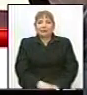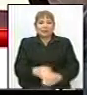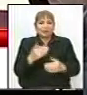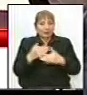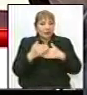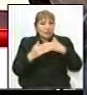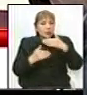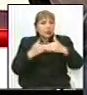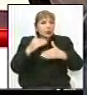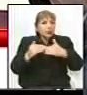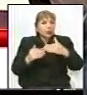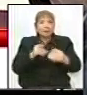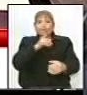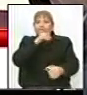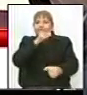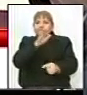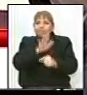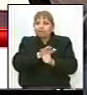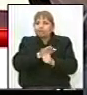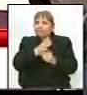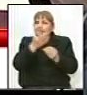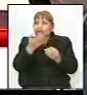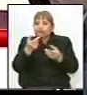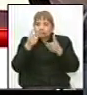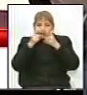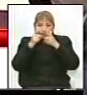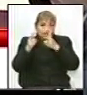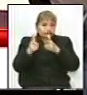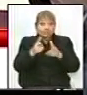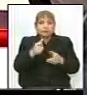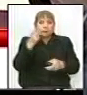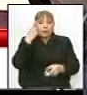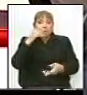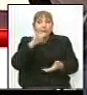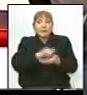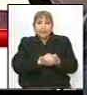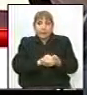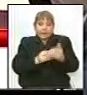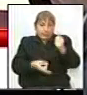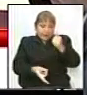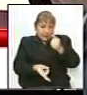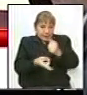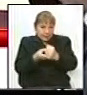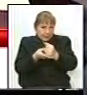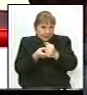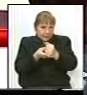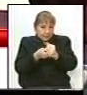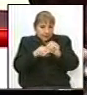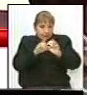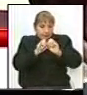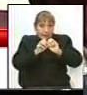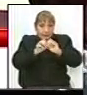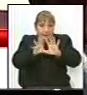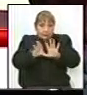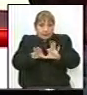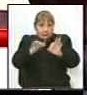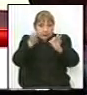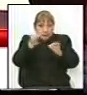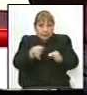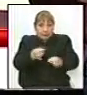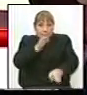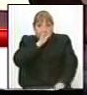denodadamente en el cumplimiento de esta función de fiscalización para garantizar la transparencia, la celeridad y